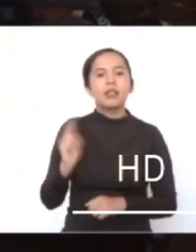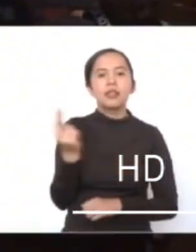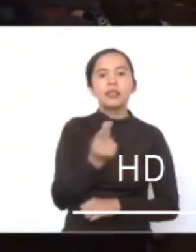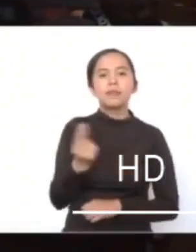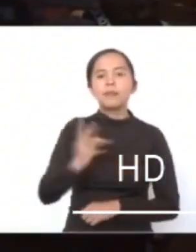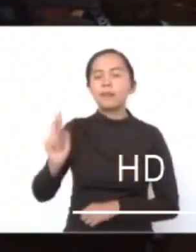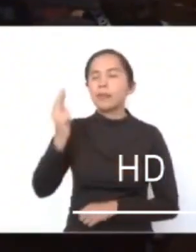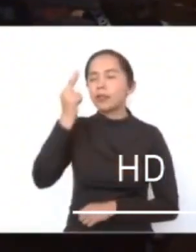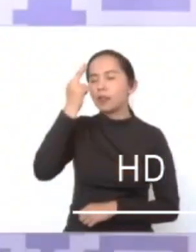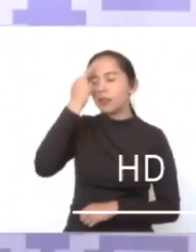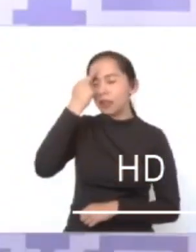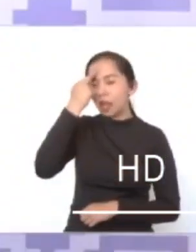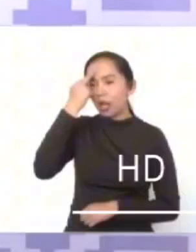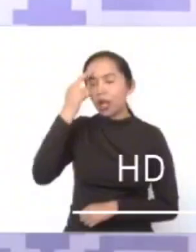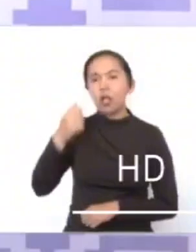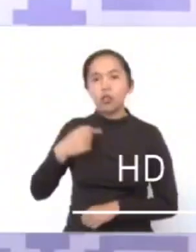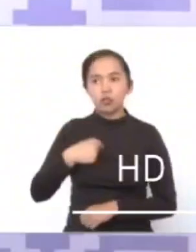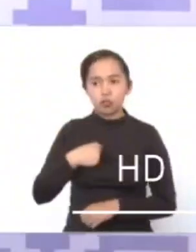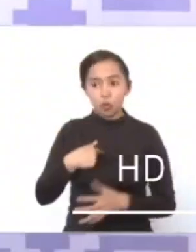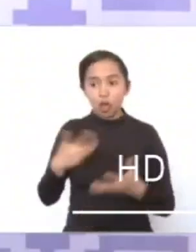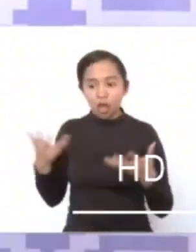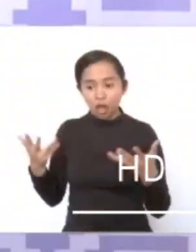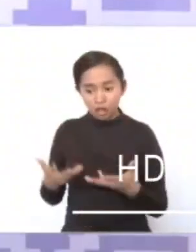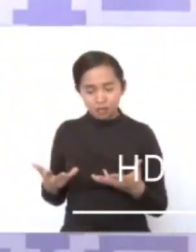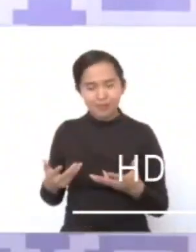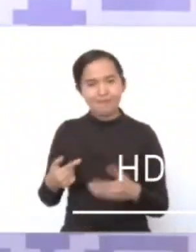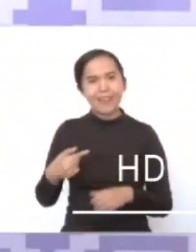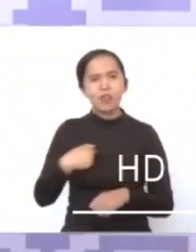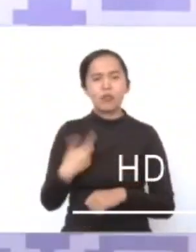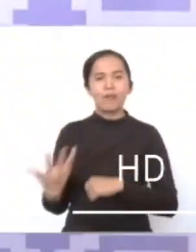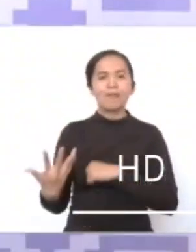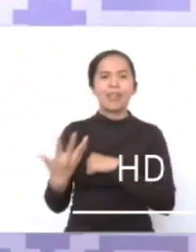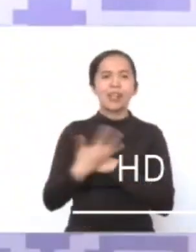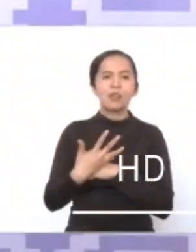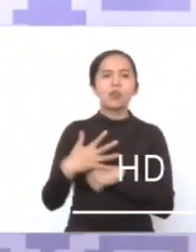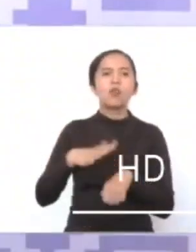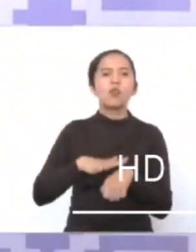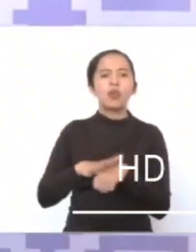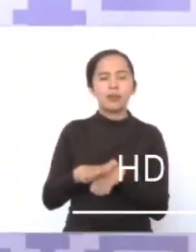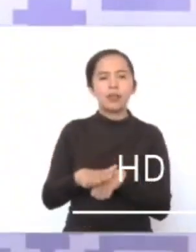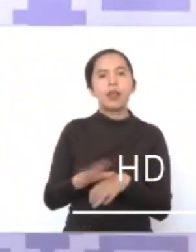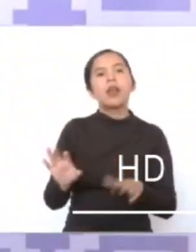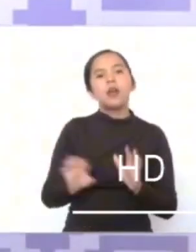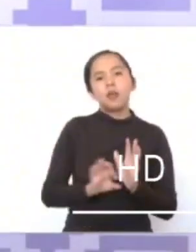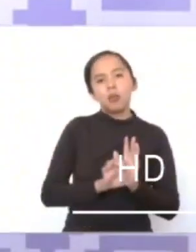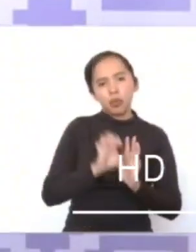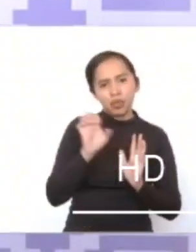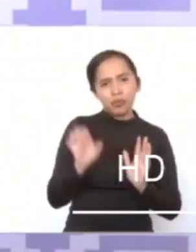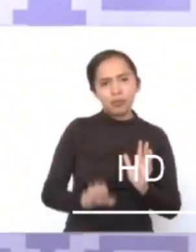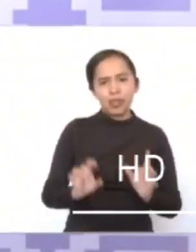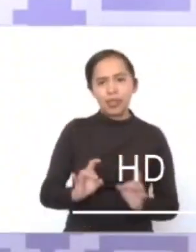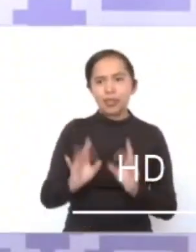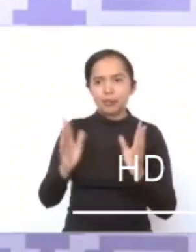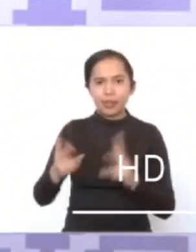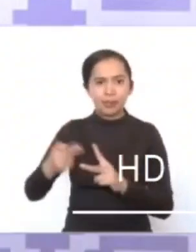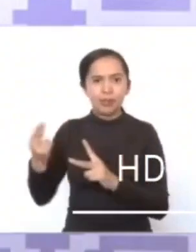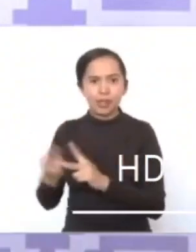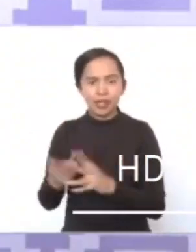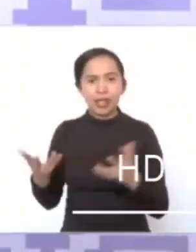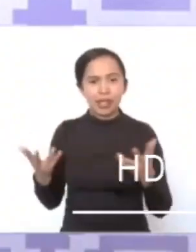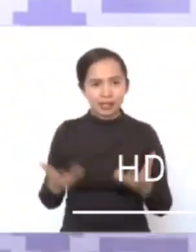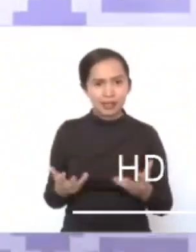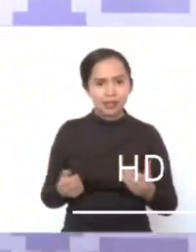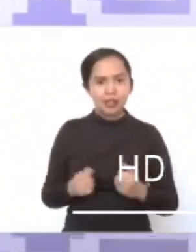recordar cuál es probablemente lo que pudiera ocurrir si alguien no solamente comete el delito, sino que es